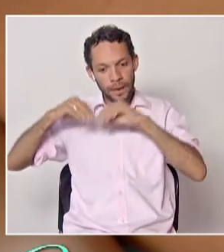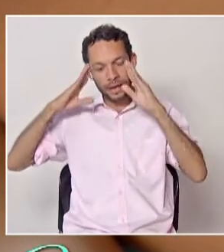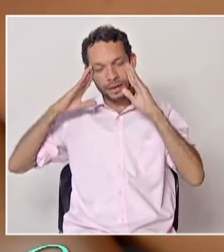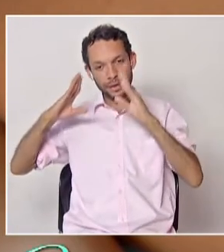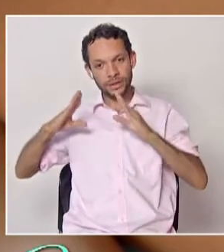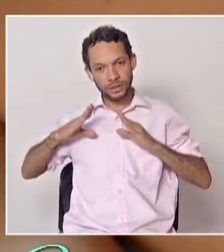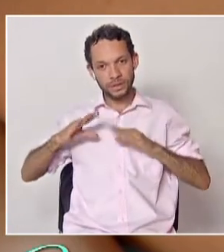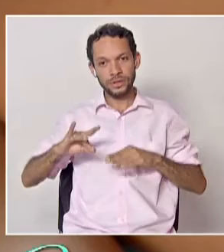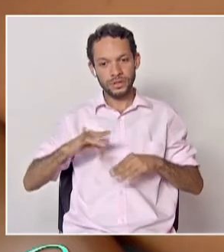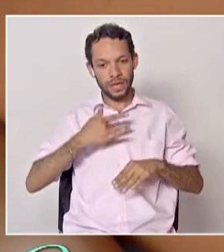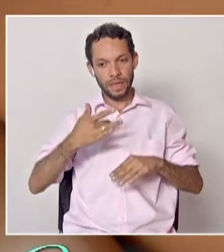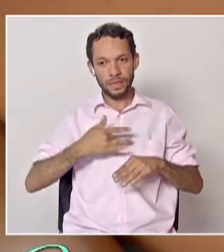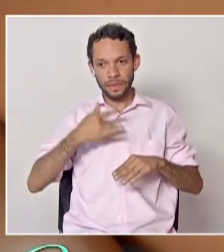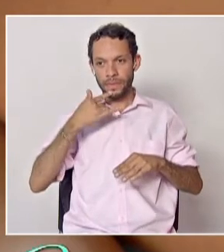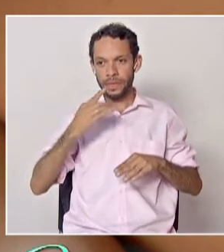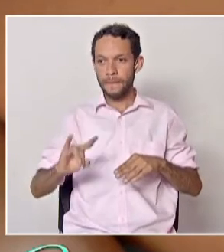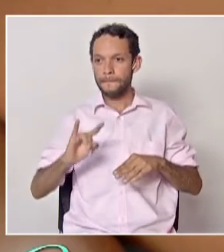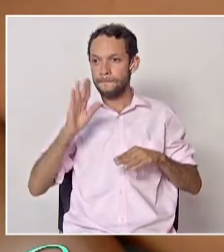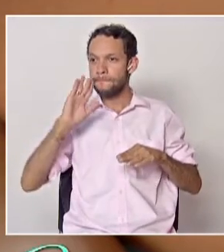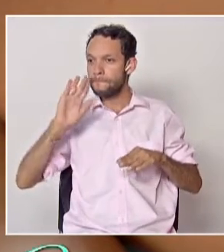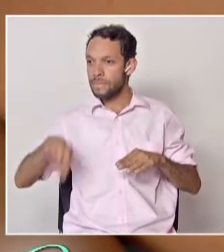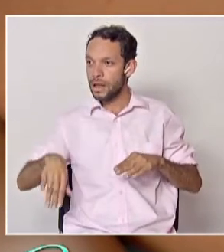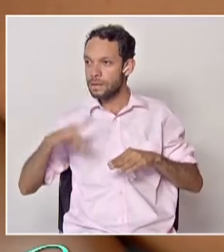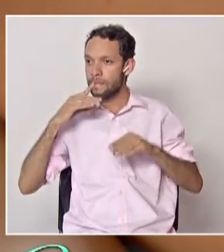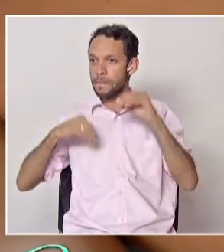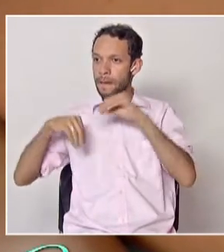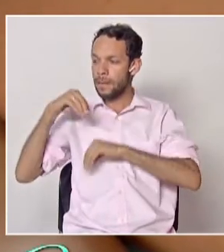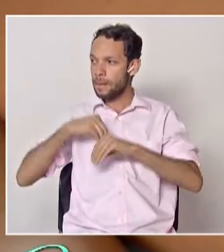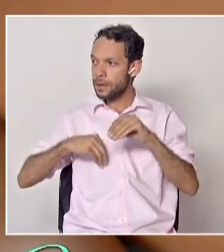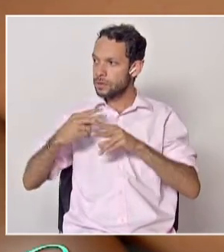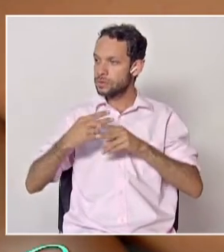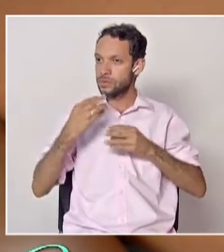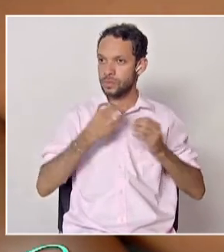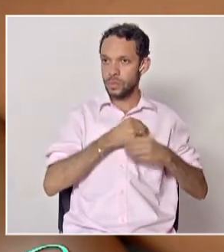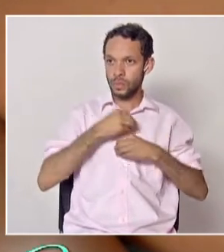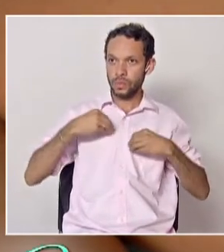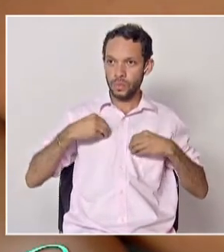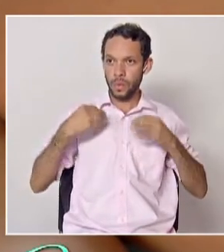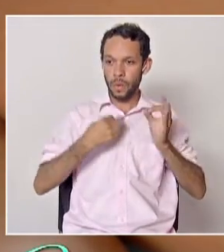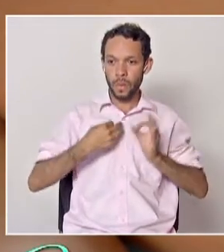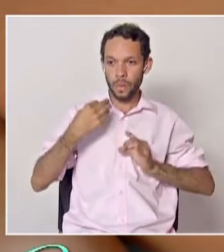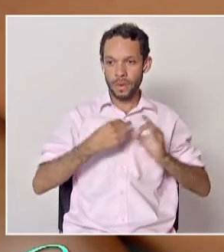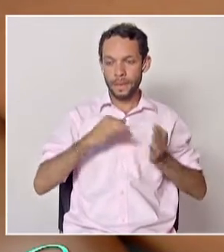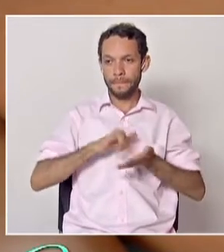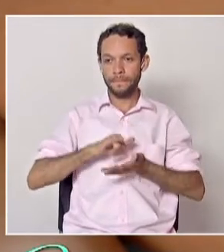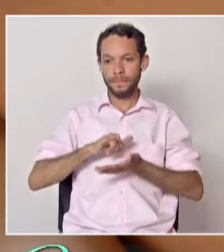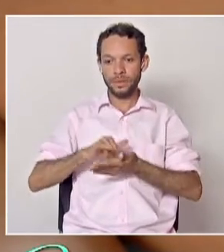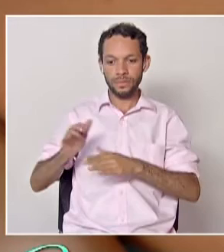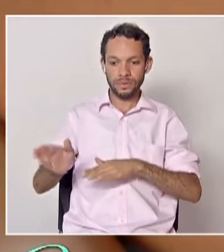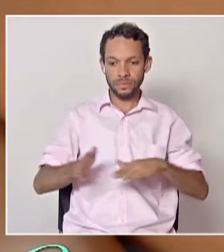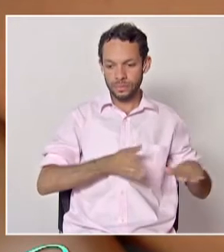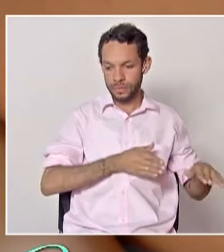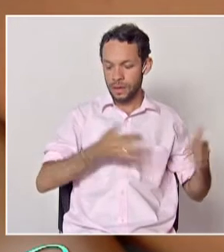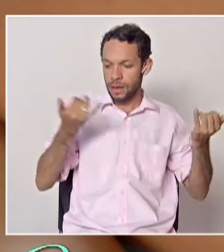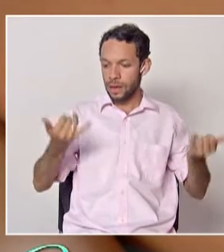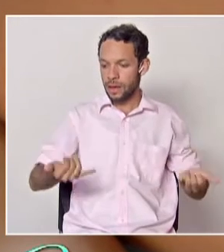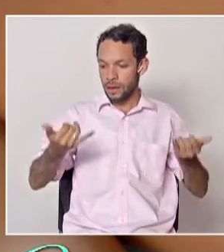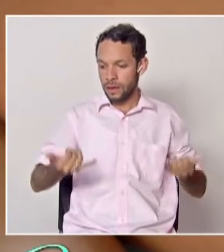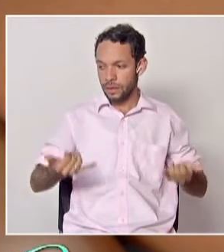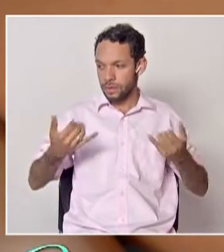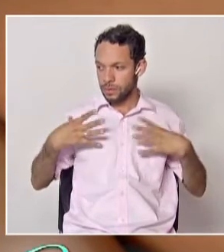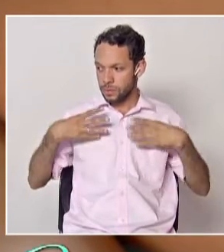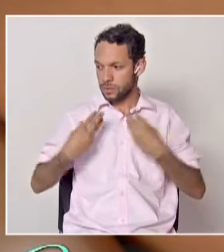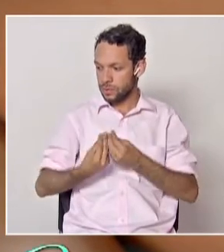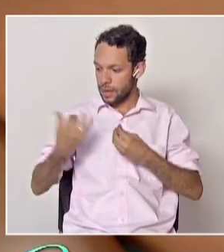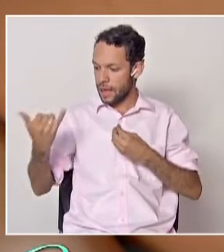el estímulo del propio cuerpo y entre lo que llamamos la autosanación. Bueno, en este momento estamos manejando con